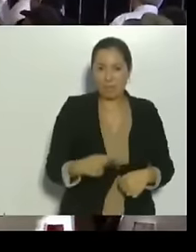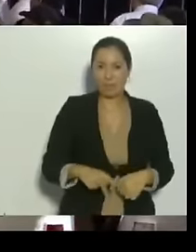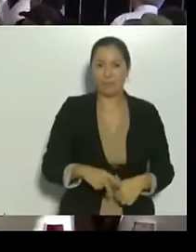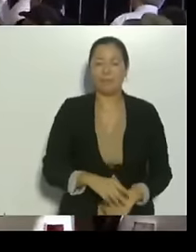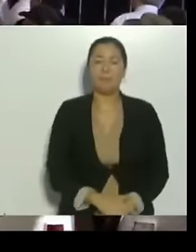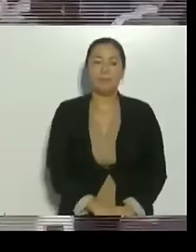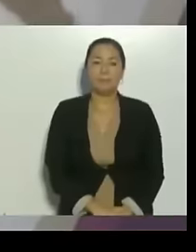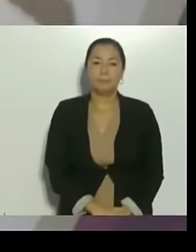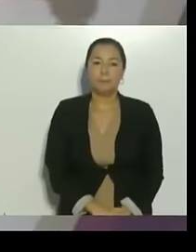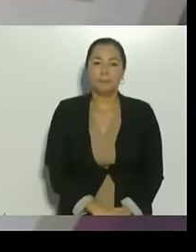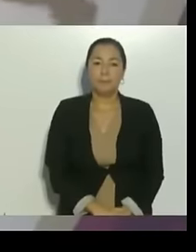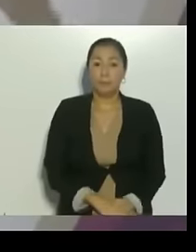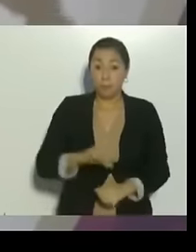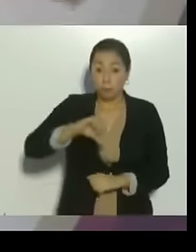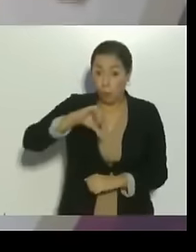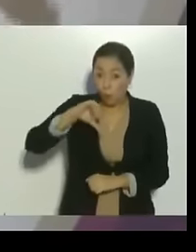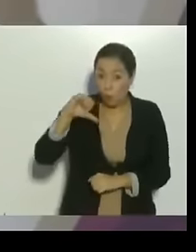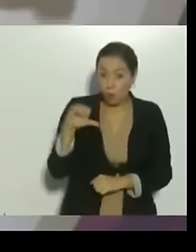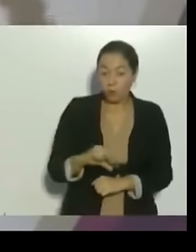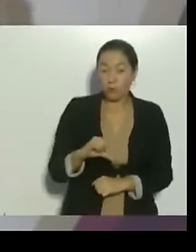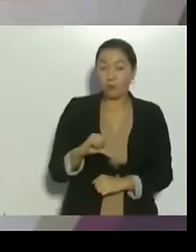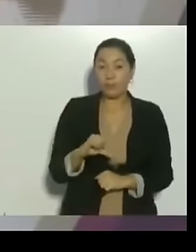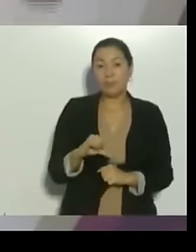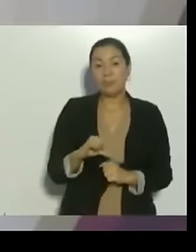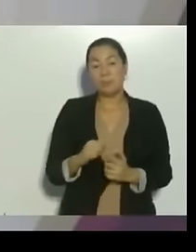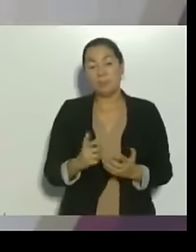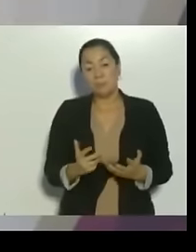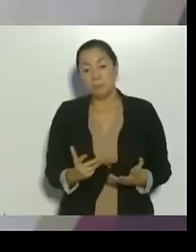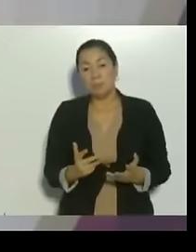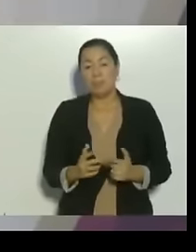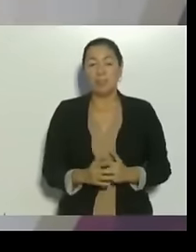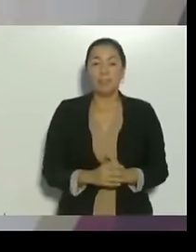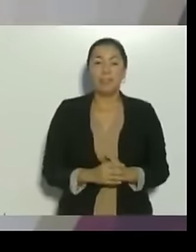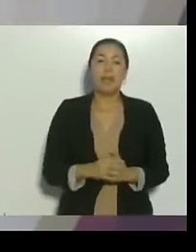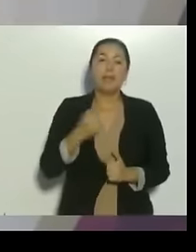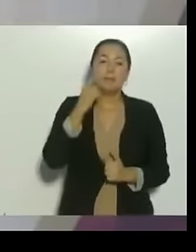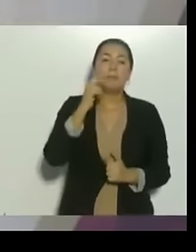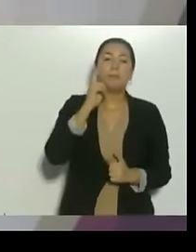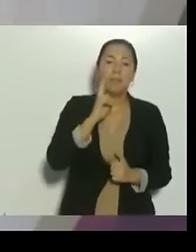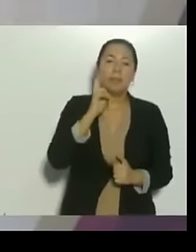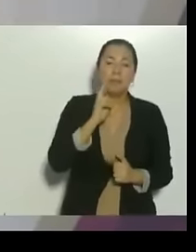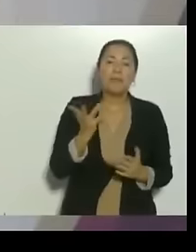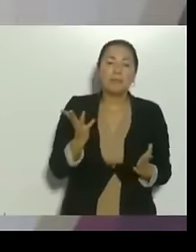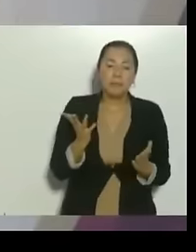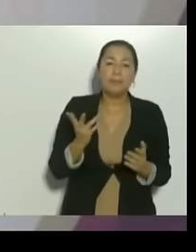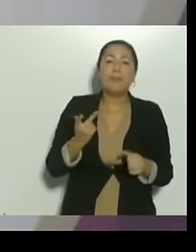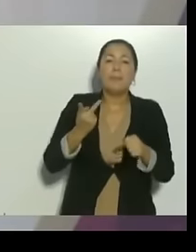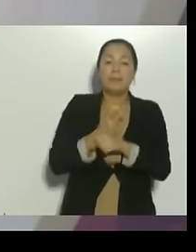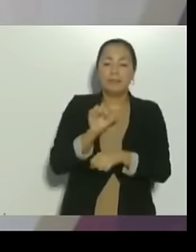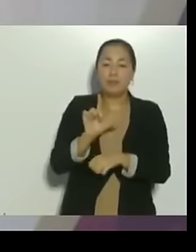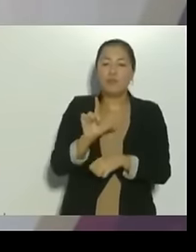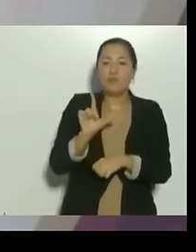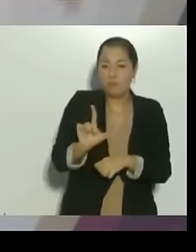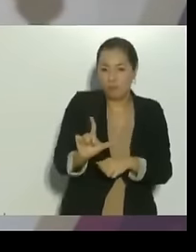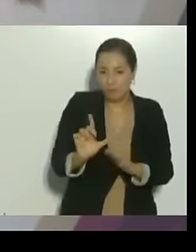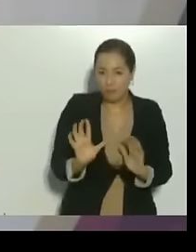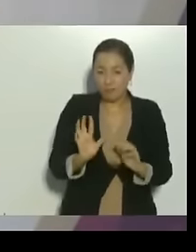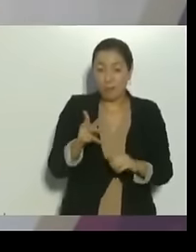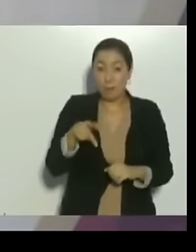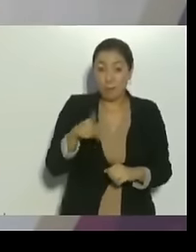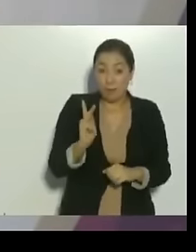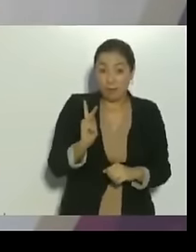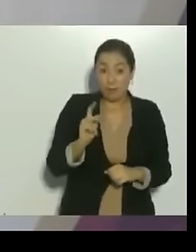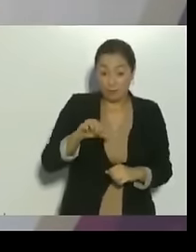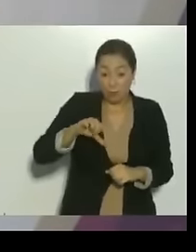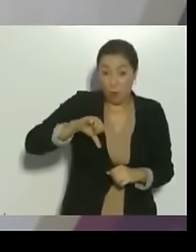con esa enfermedad emocional que poseen la del poder porque dinero tienen el día de hoy pero les han quitado el poder los señores